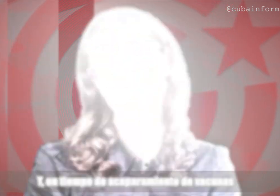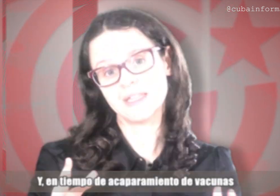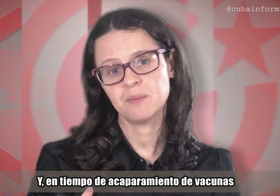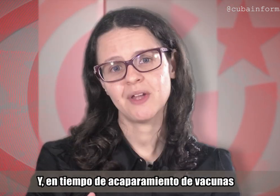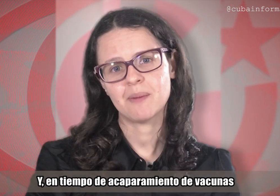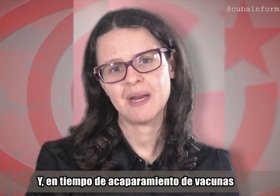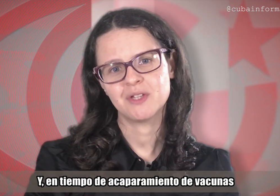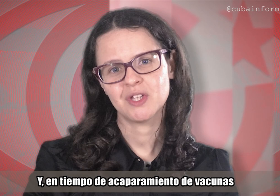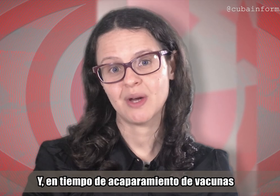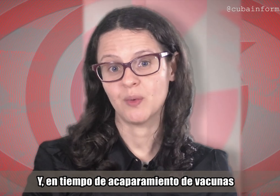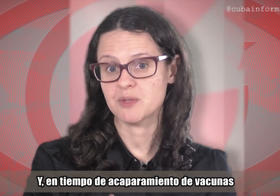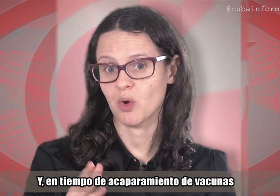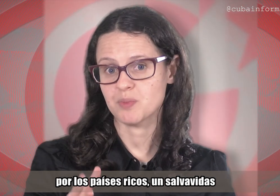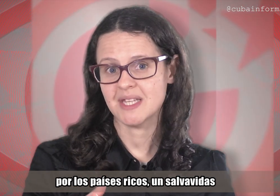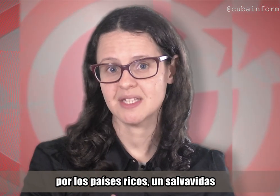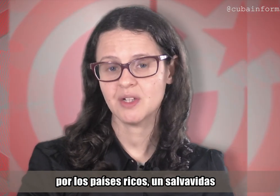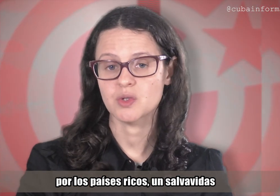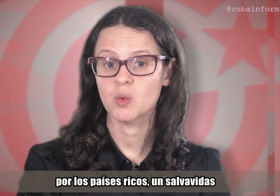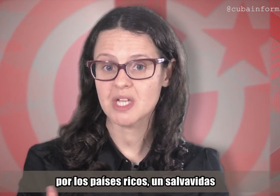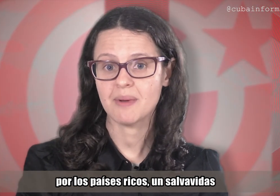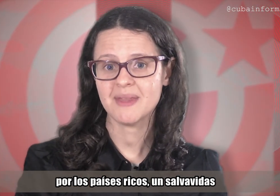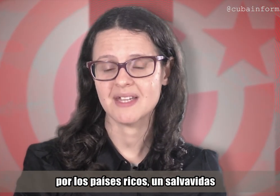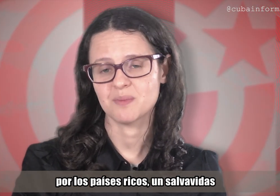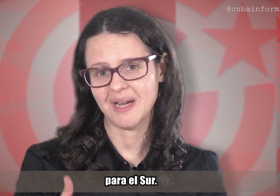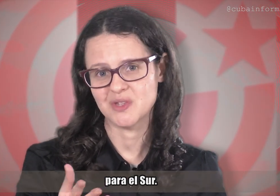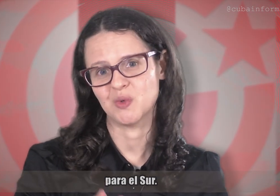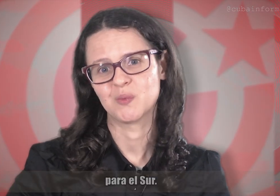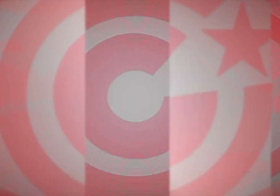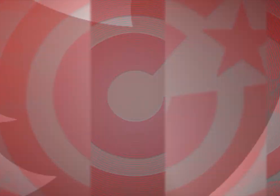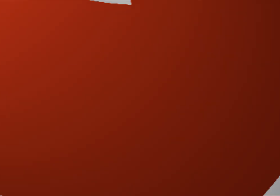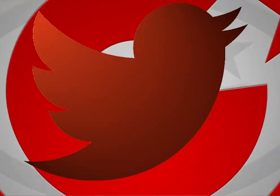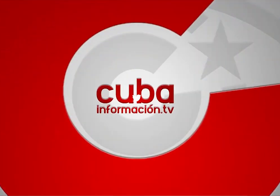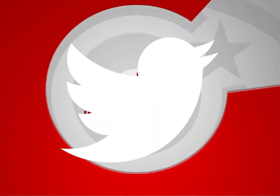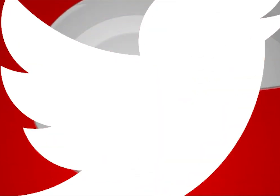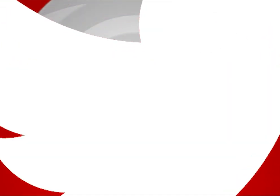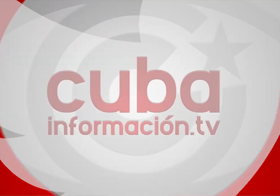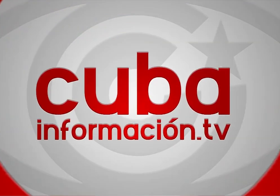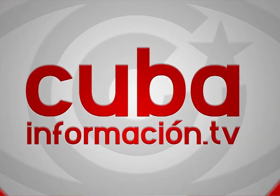Latina. Y en tiempo de acaparamiento de vacunas por los países ricos, un salvavidas para el sur.